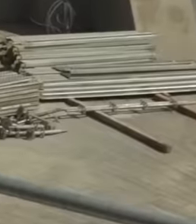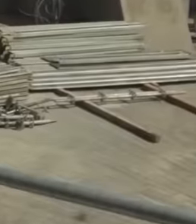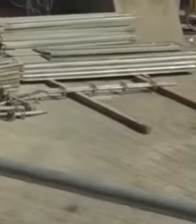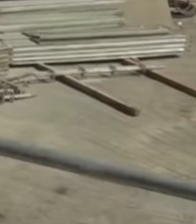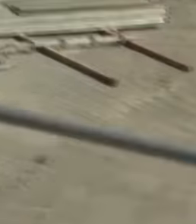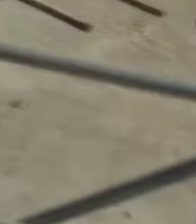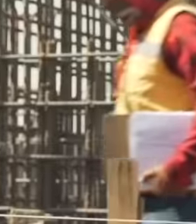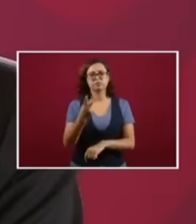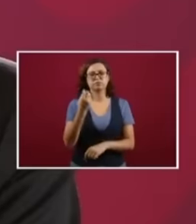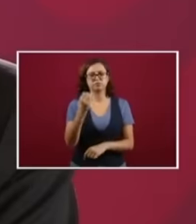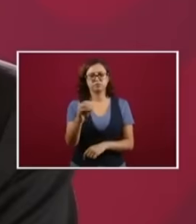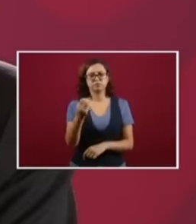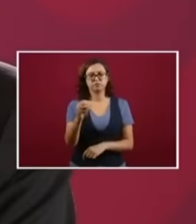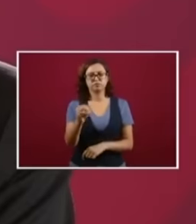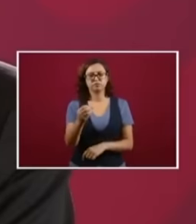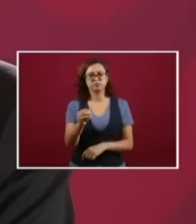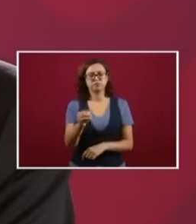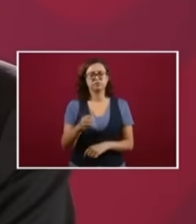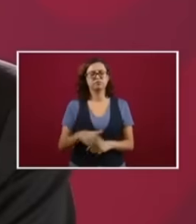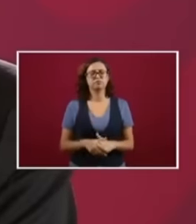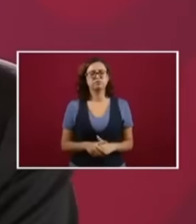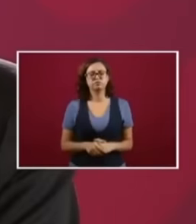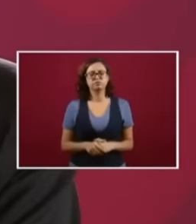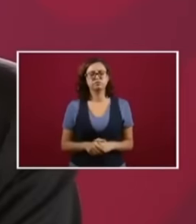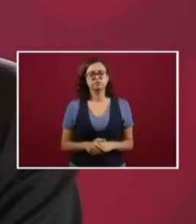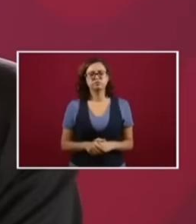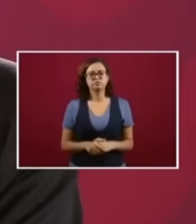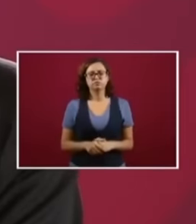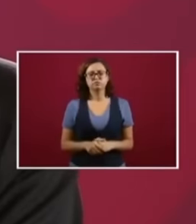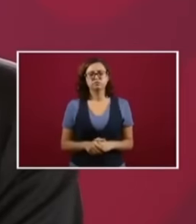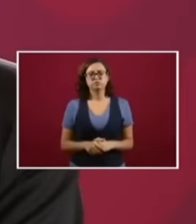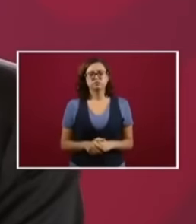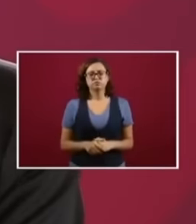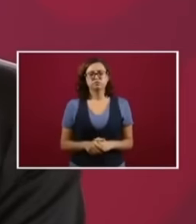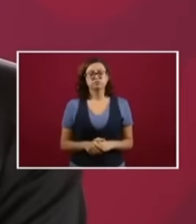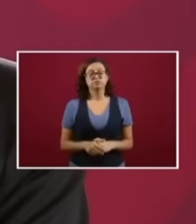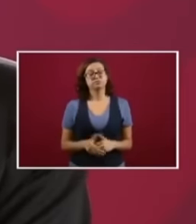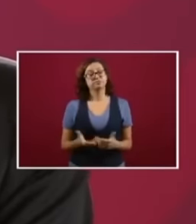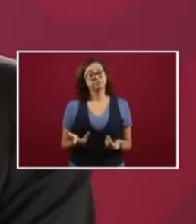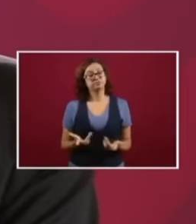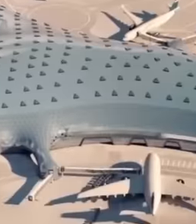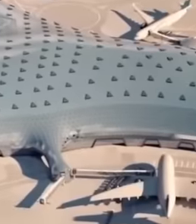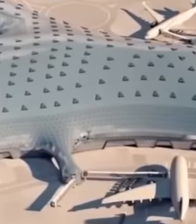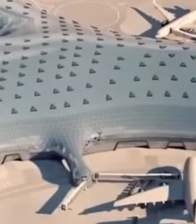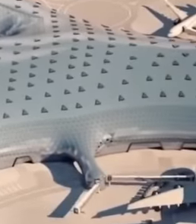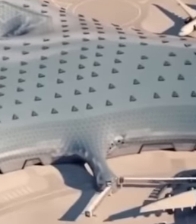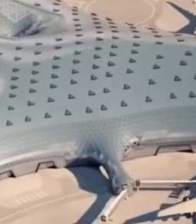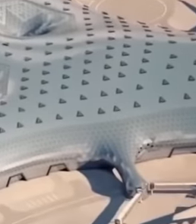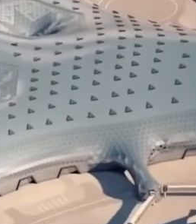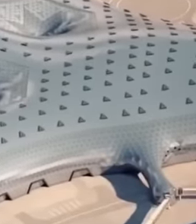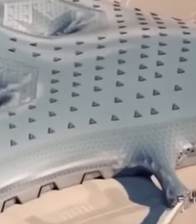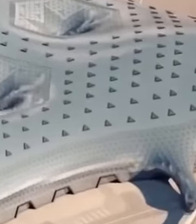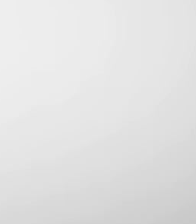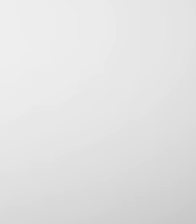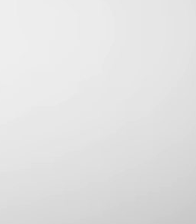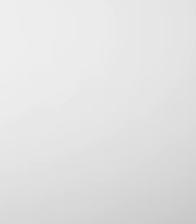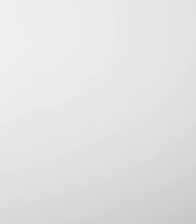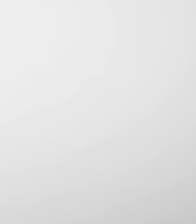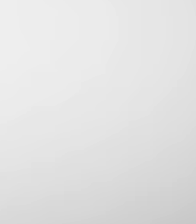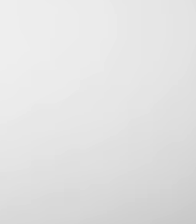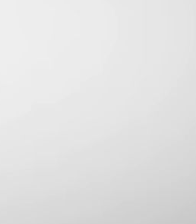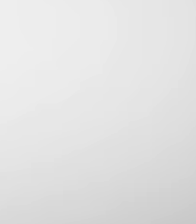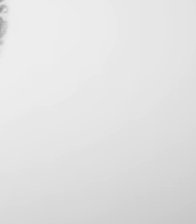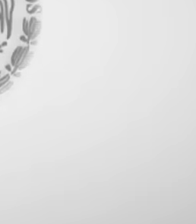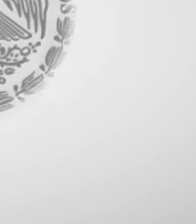gran decisión del presidente de México de llevar a cabo la cancelación de esta gran construcción